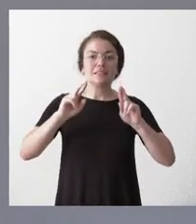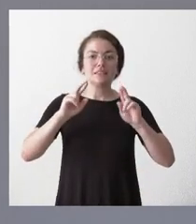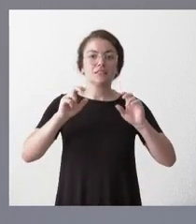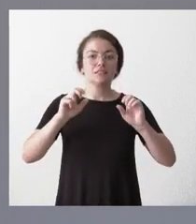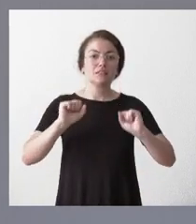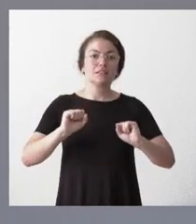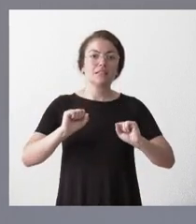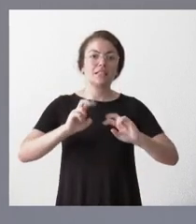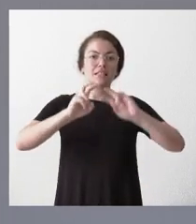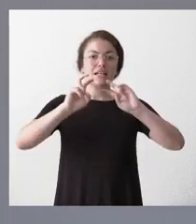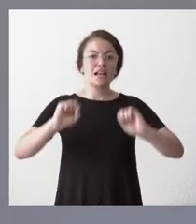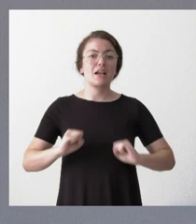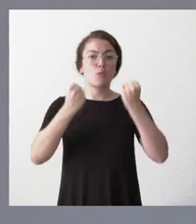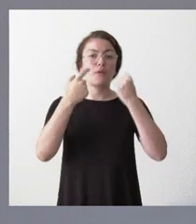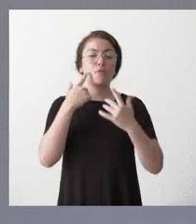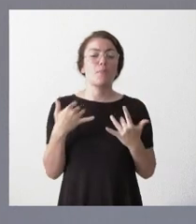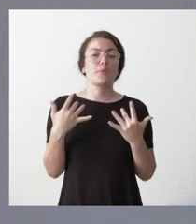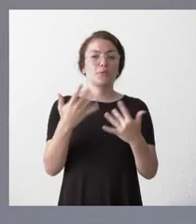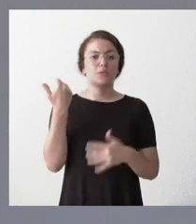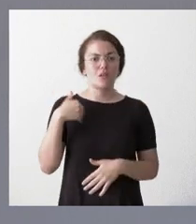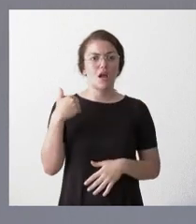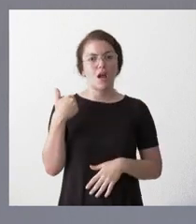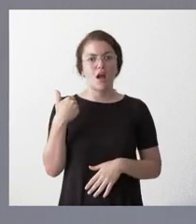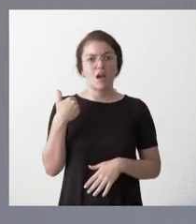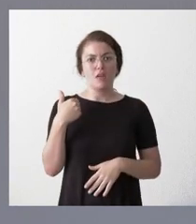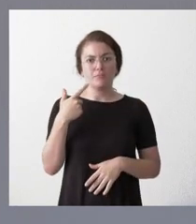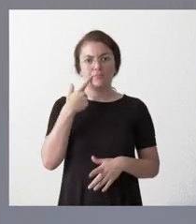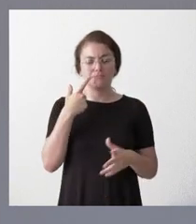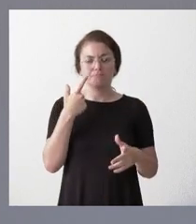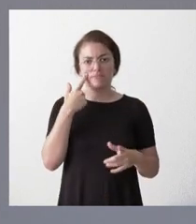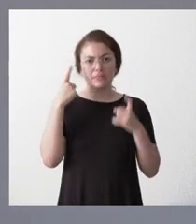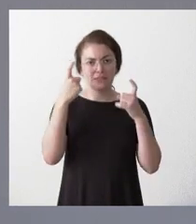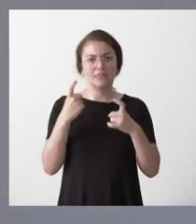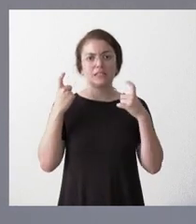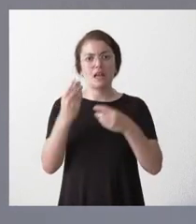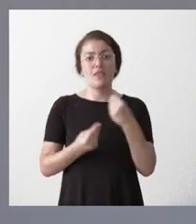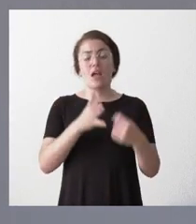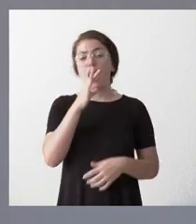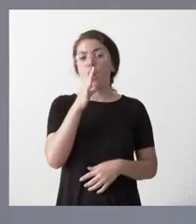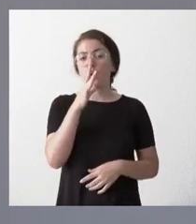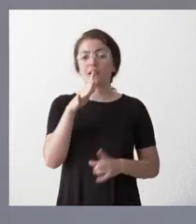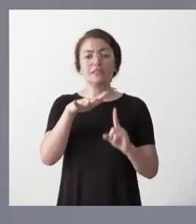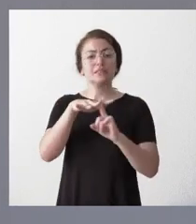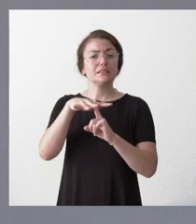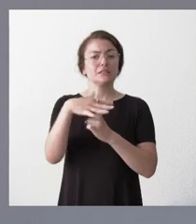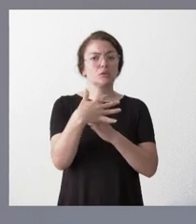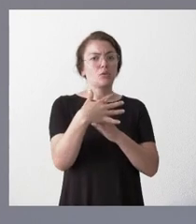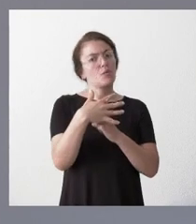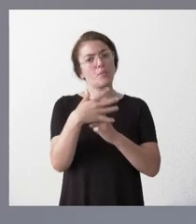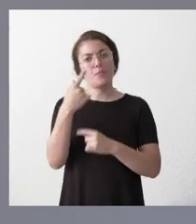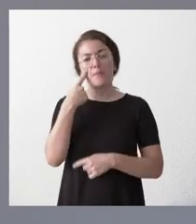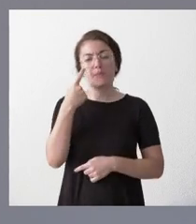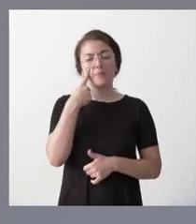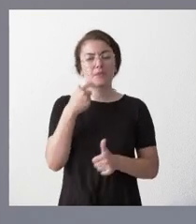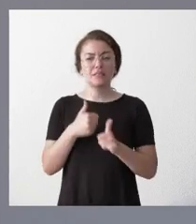todos los medios para que así sea y siguen en un estado de seguimiento muy intenso